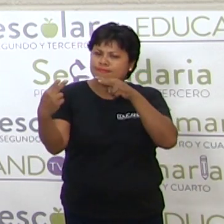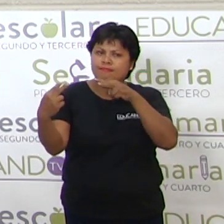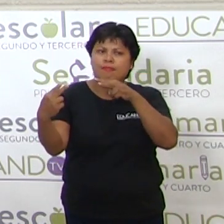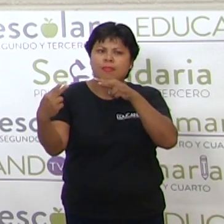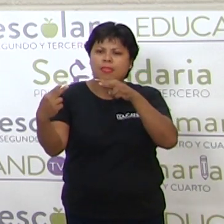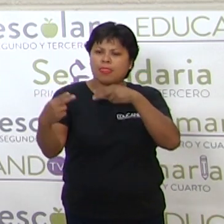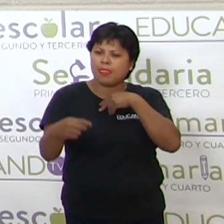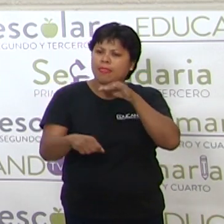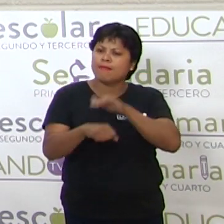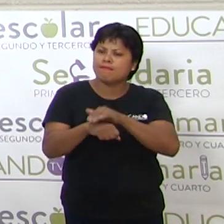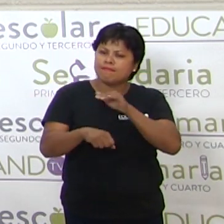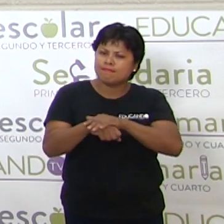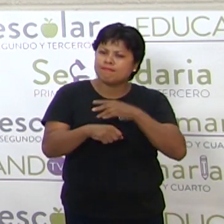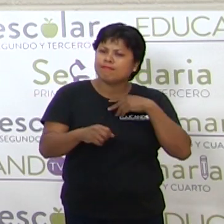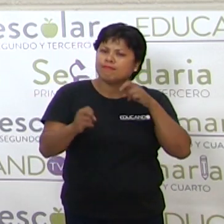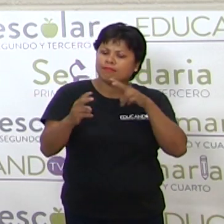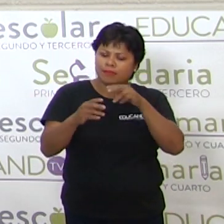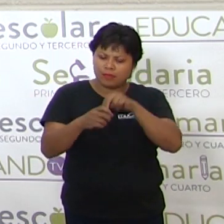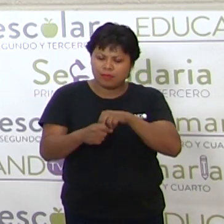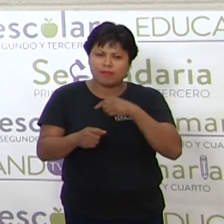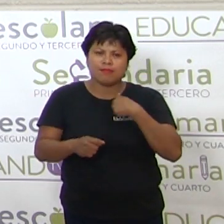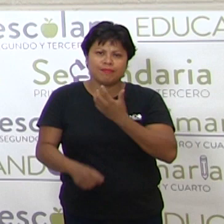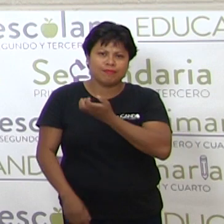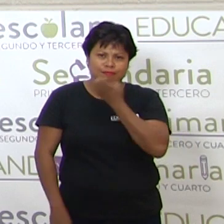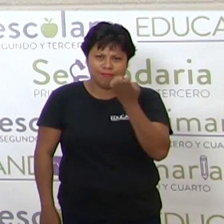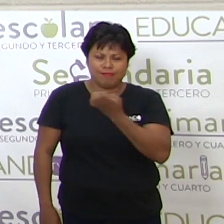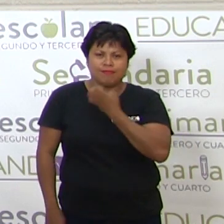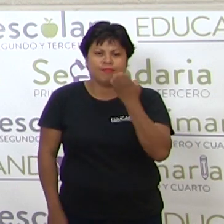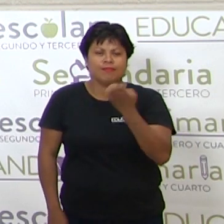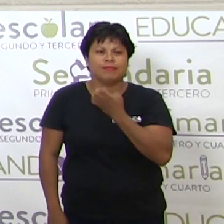a mis amigos en mi escuela